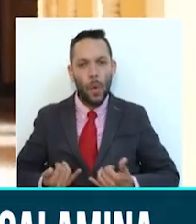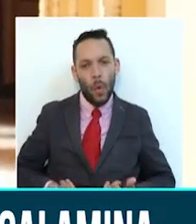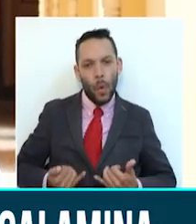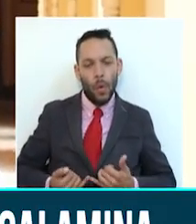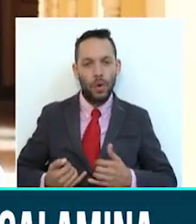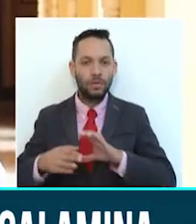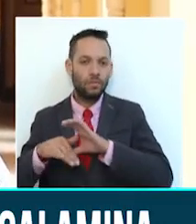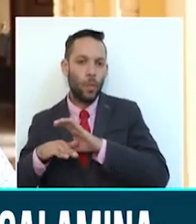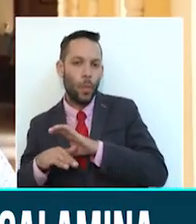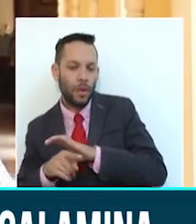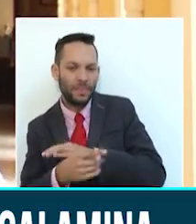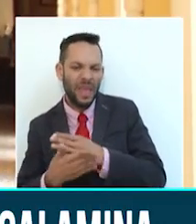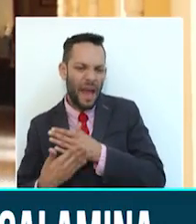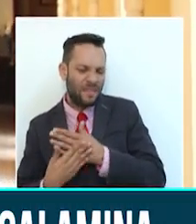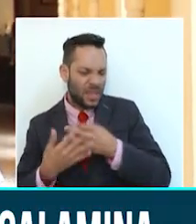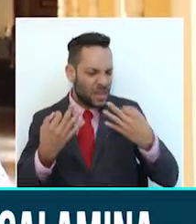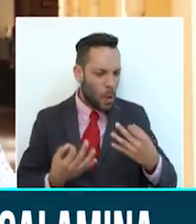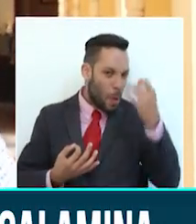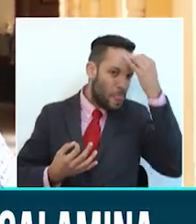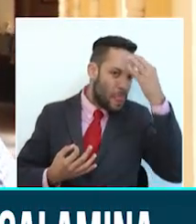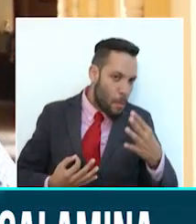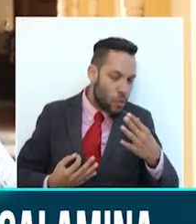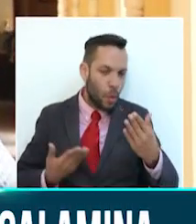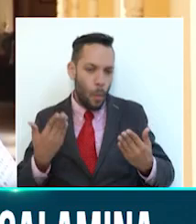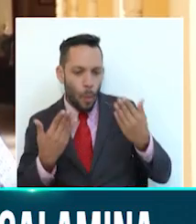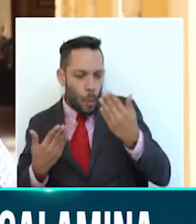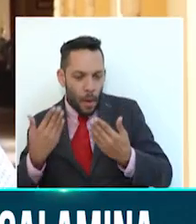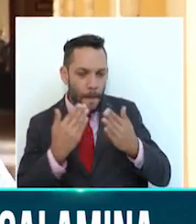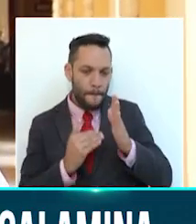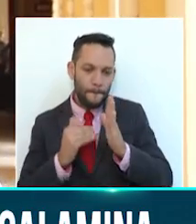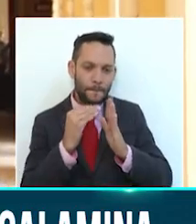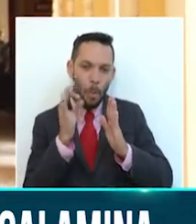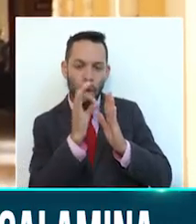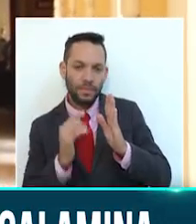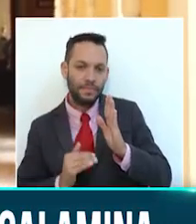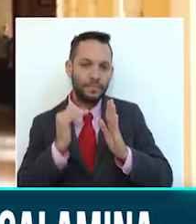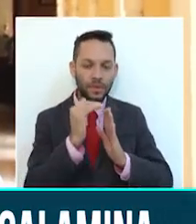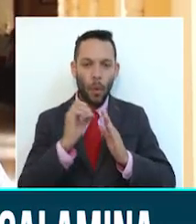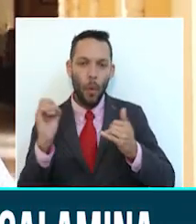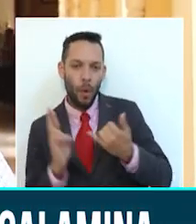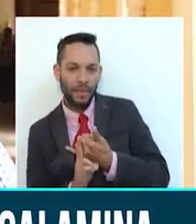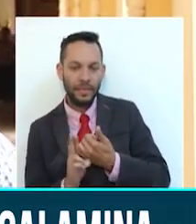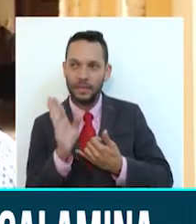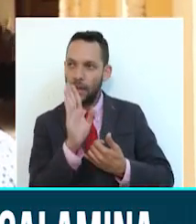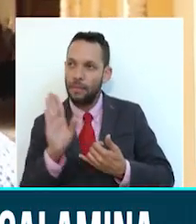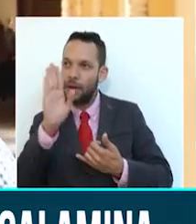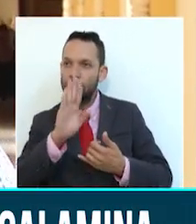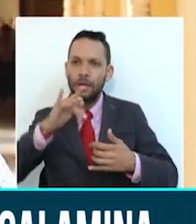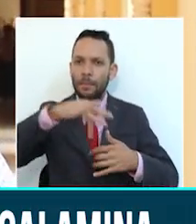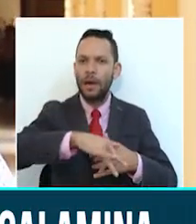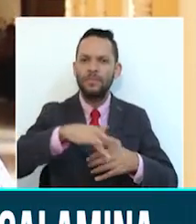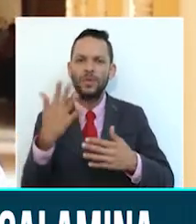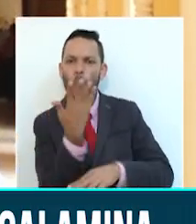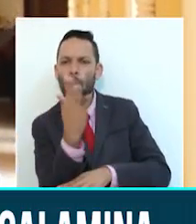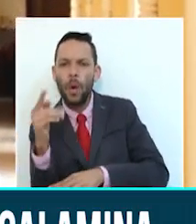IDEAN, amanecemos con una probabilidad de media alta por deslizamientos en el oriente del departamento, en la zona de influencia de la selva húmeda